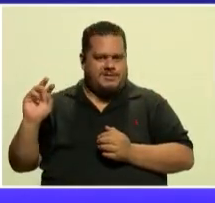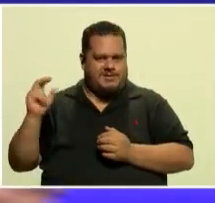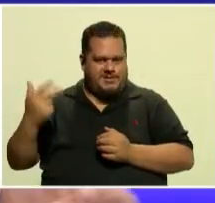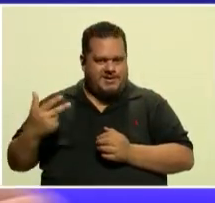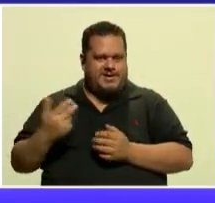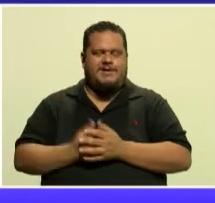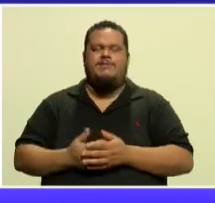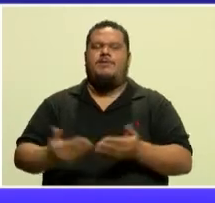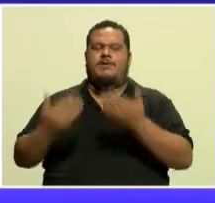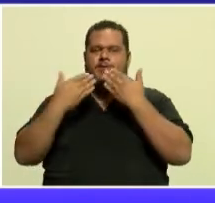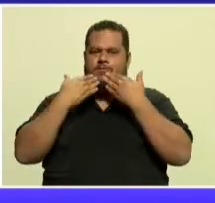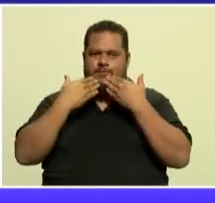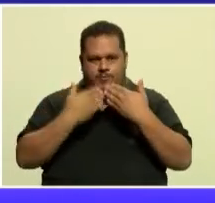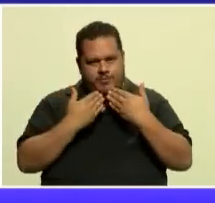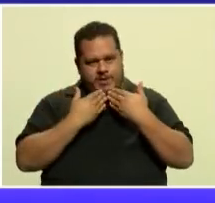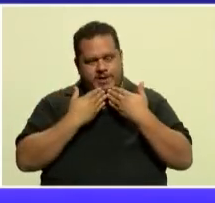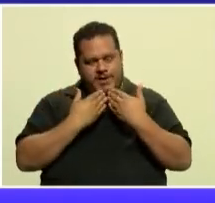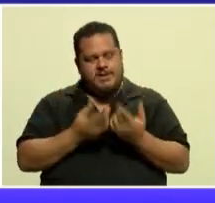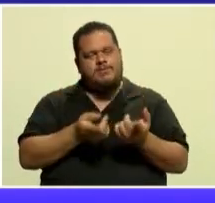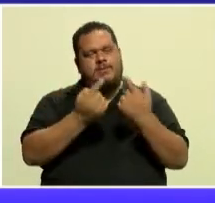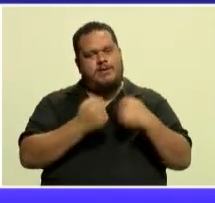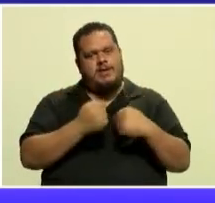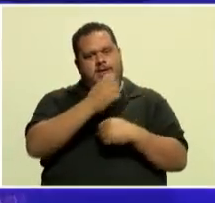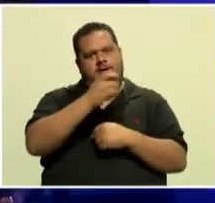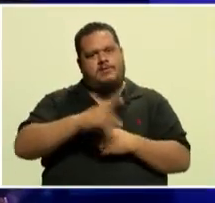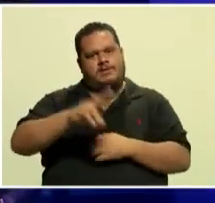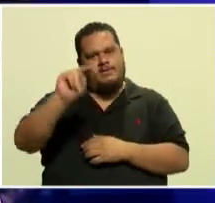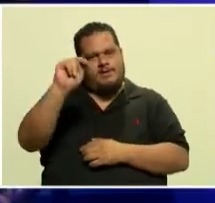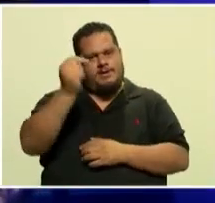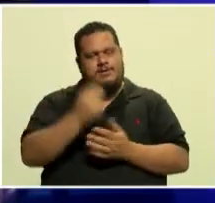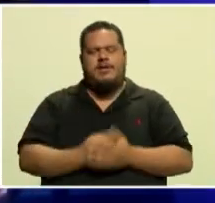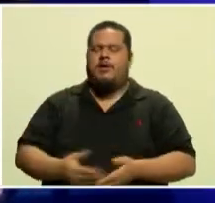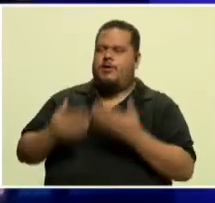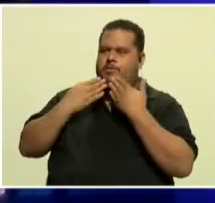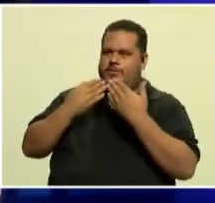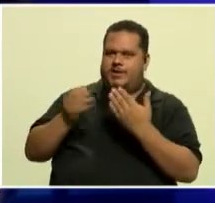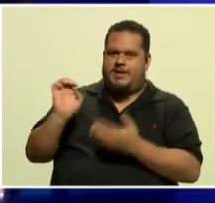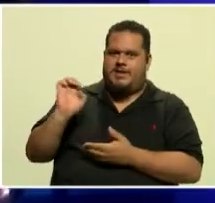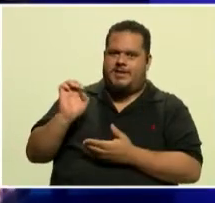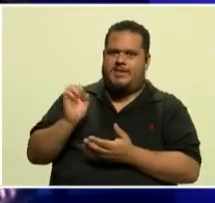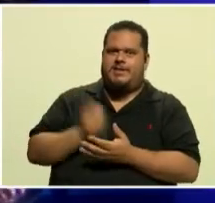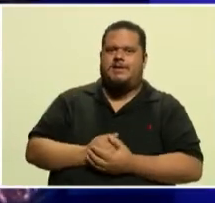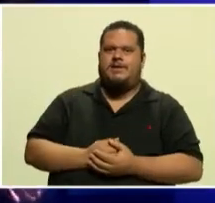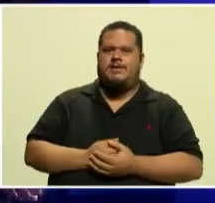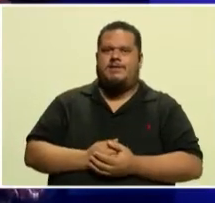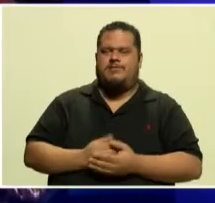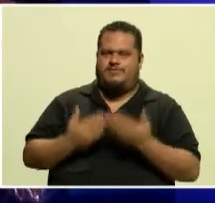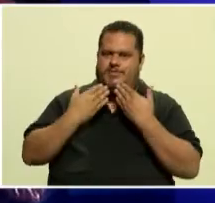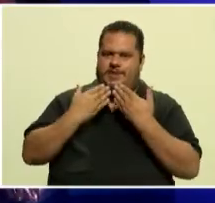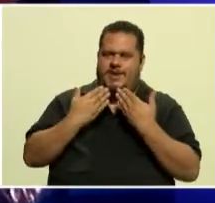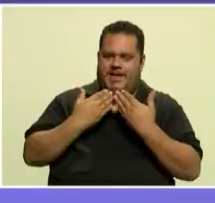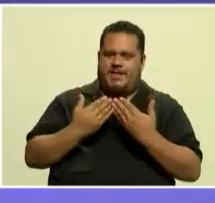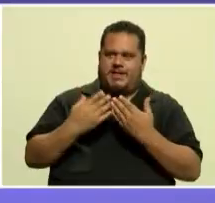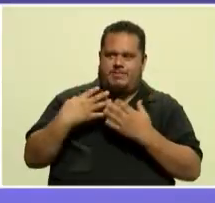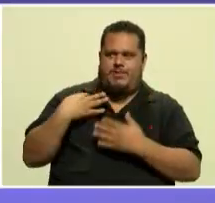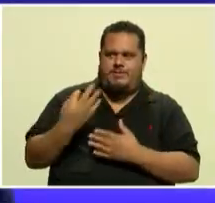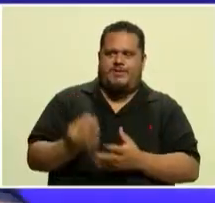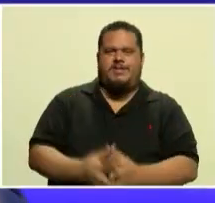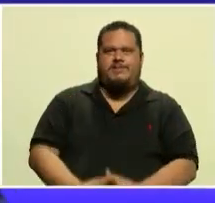Bienvenida gracias, y muchas gracias por estar en el set de Costa Rica Noticias. Muchas gracias, Ernesto. Gracias. Muchas gracias por la